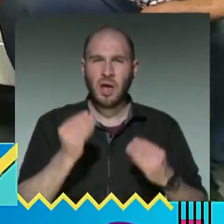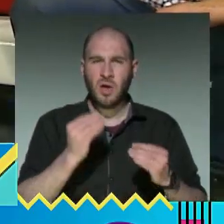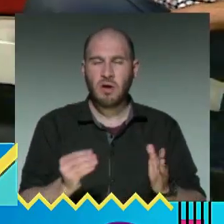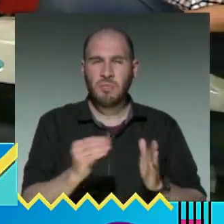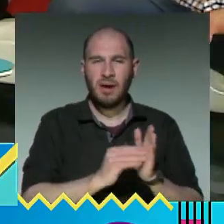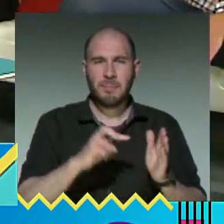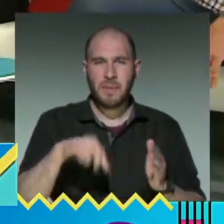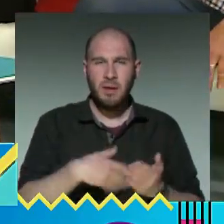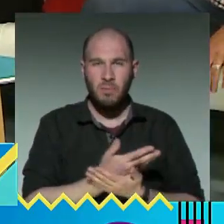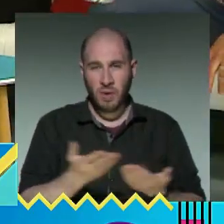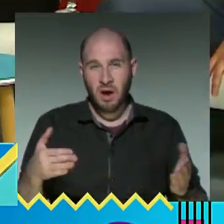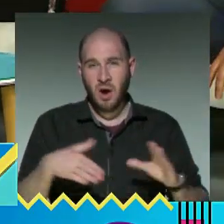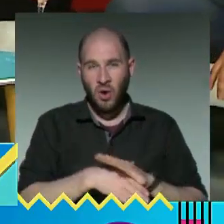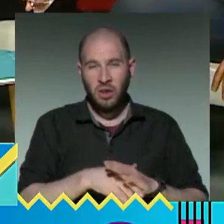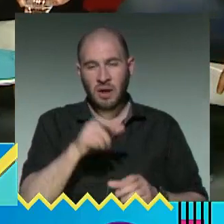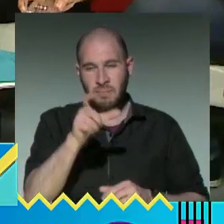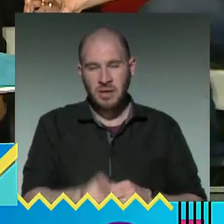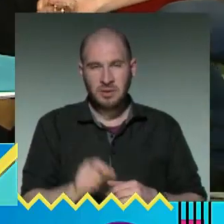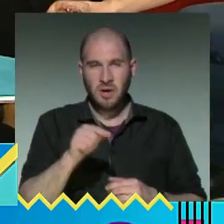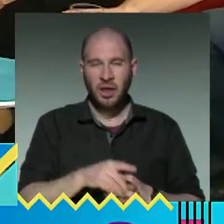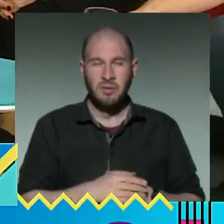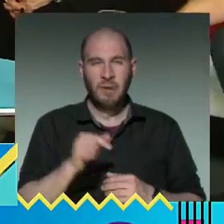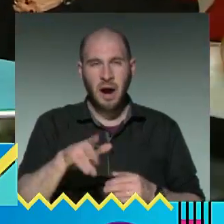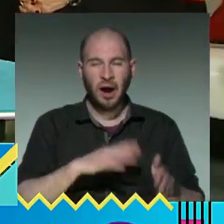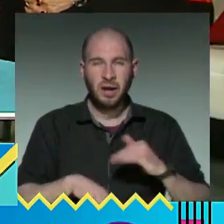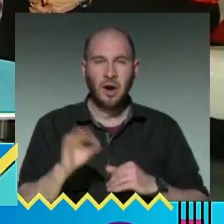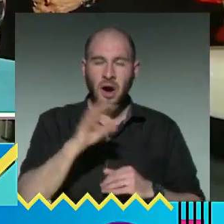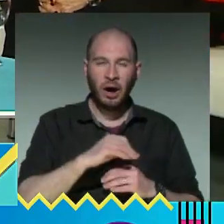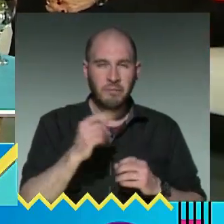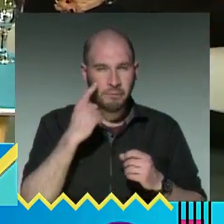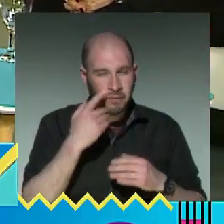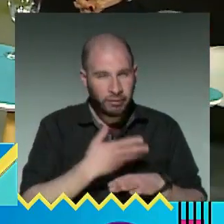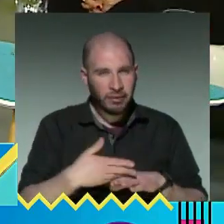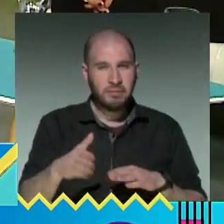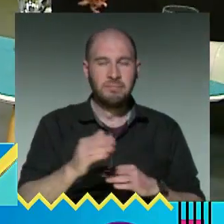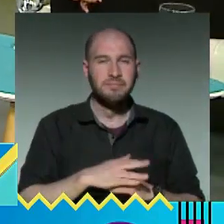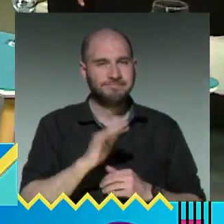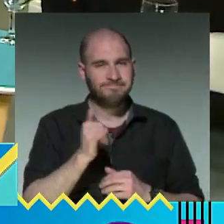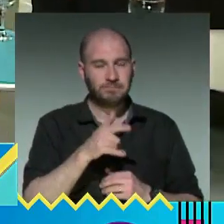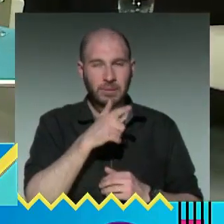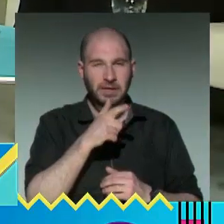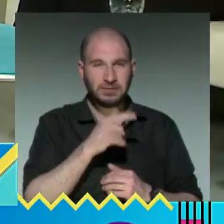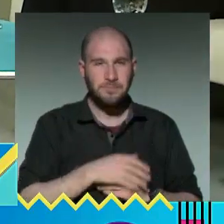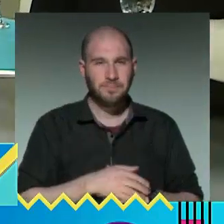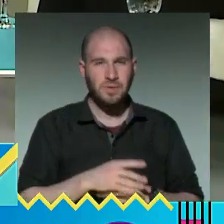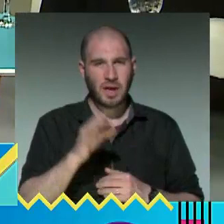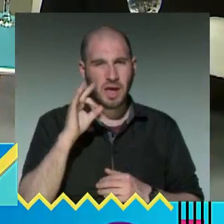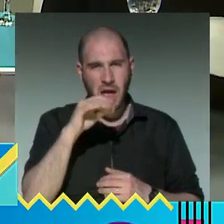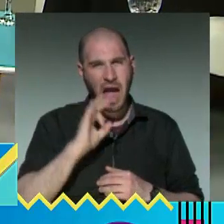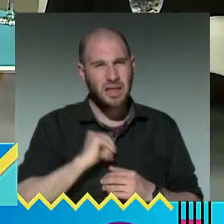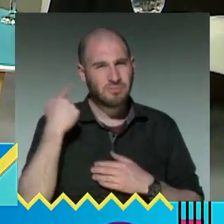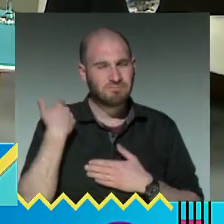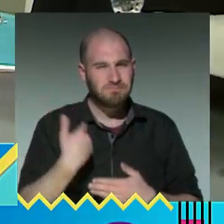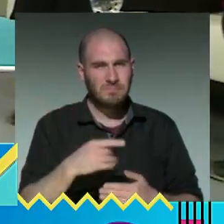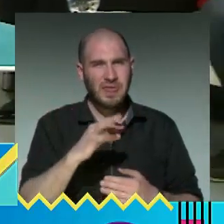las políticas públicas justamente al sujeto, si se está haciendo o si se puede empezar a ver sobre eso. Sí, yo creo que en los últimos años, la última